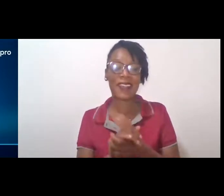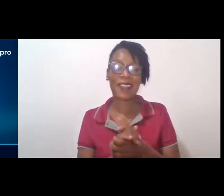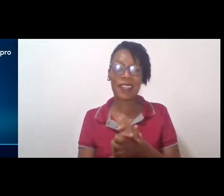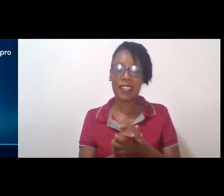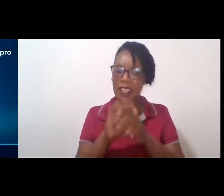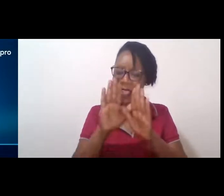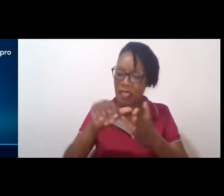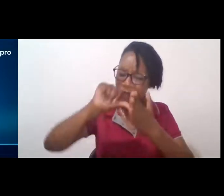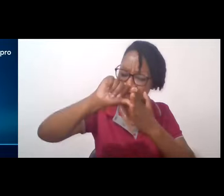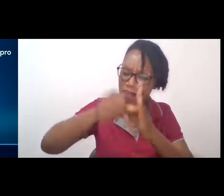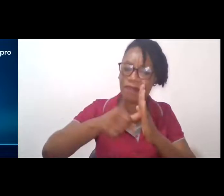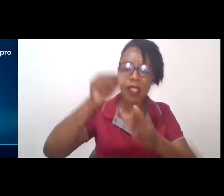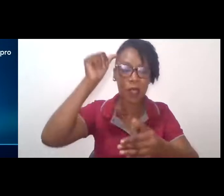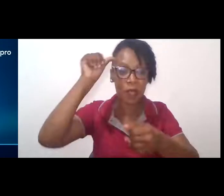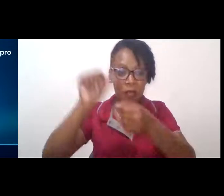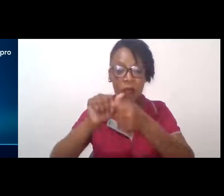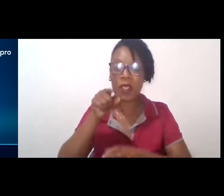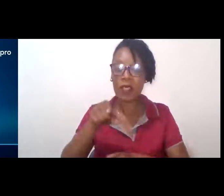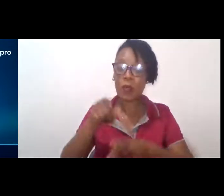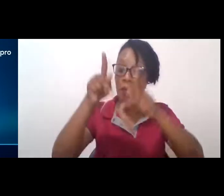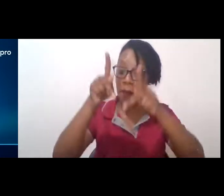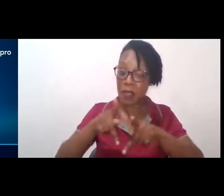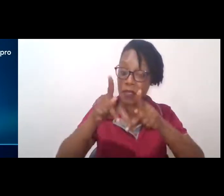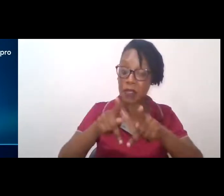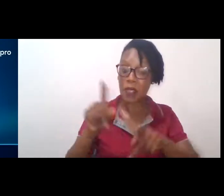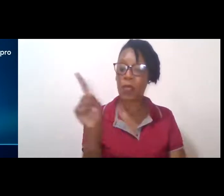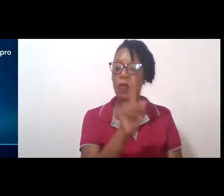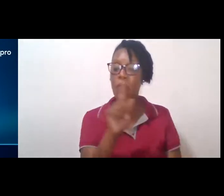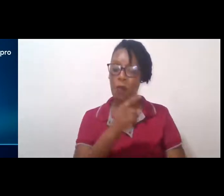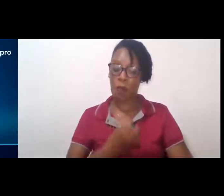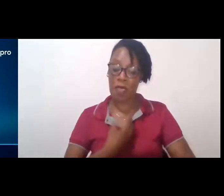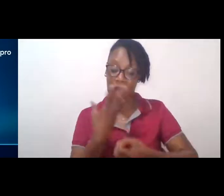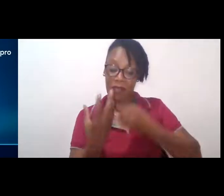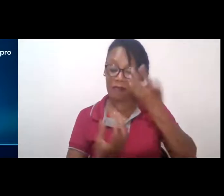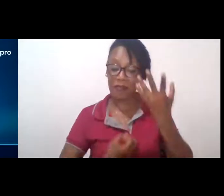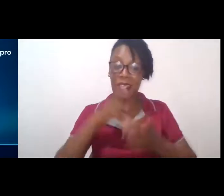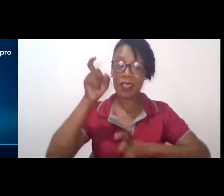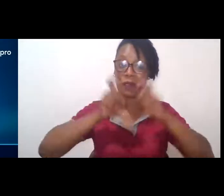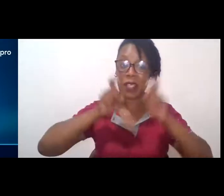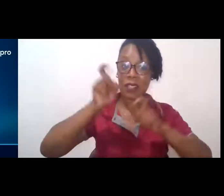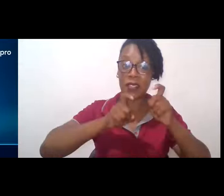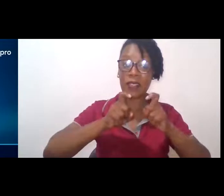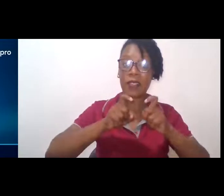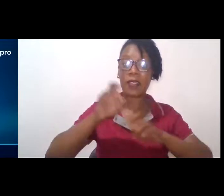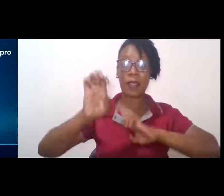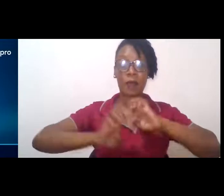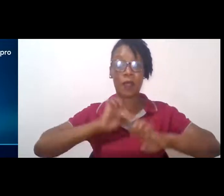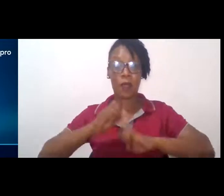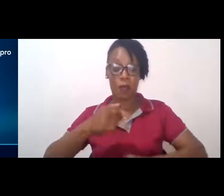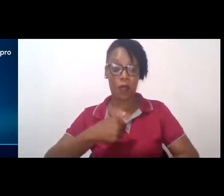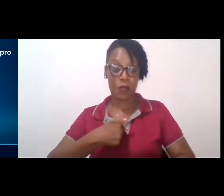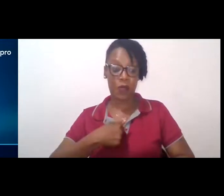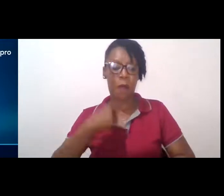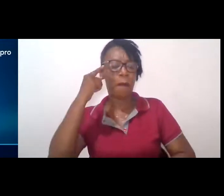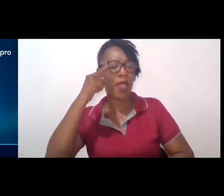hincapié, recordemos esto, que una persona no manifieste las emociones como yo considero que deben ser manifestadas o